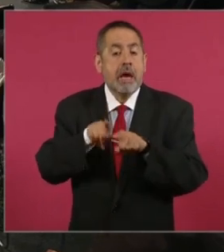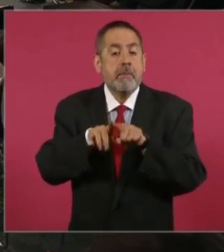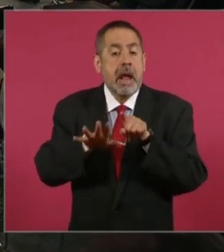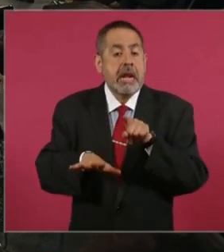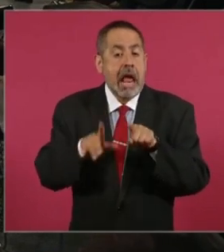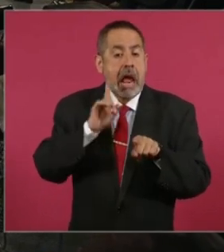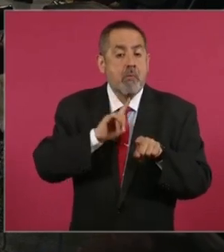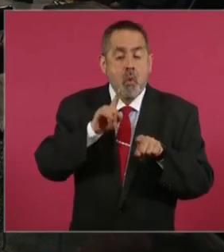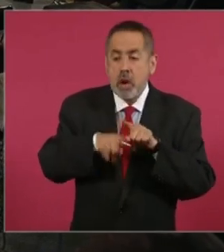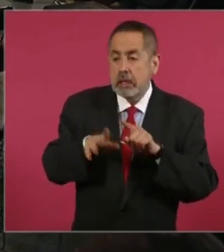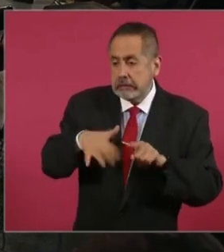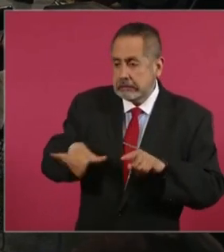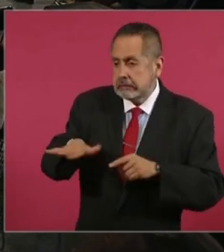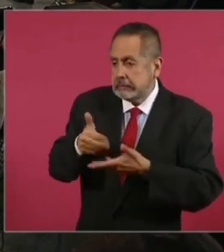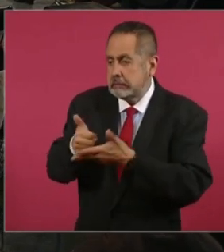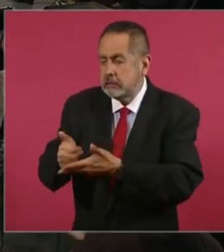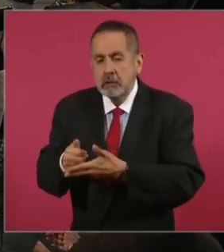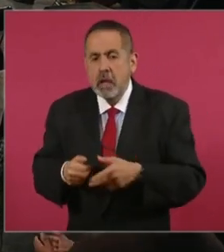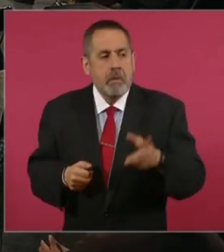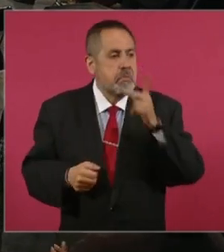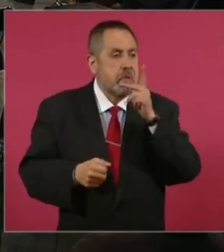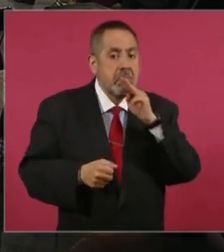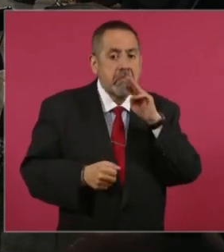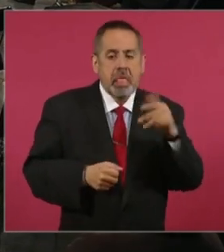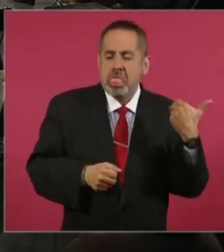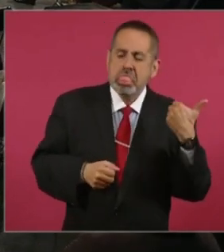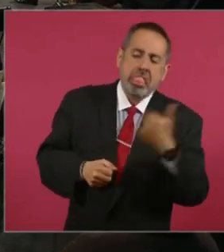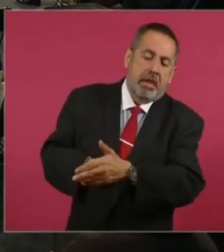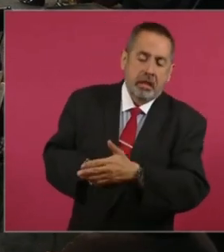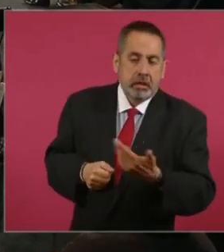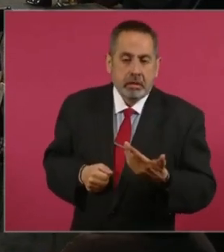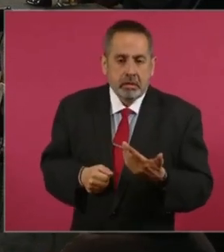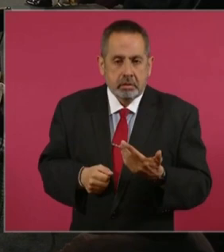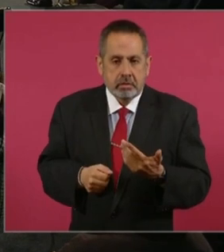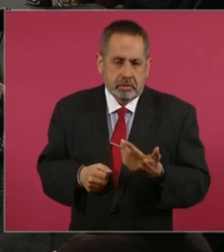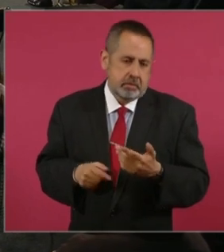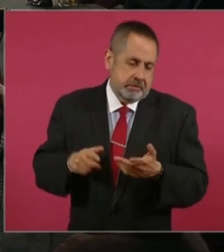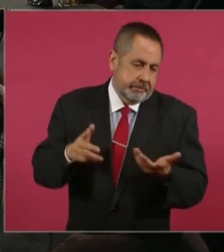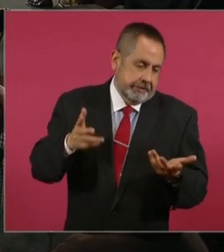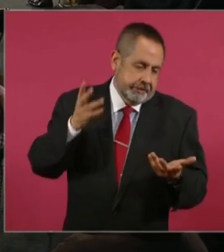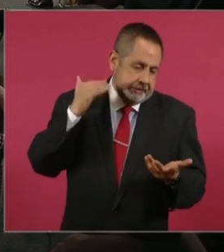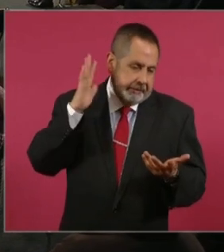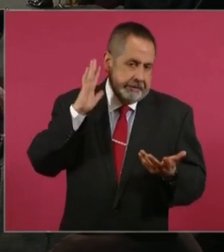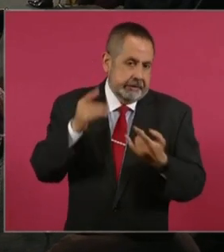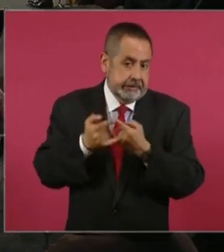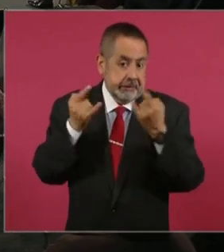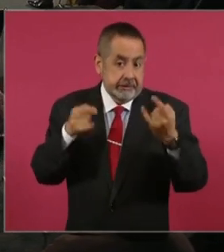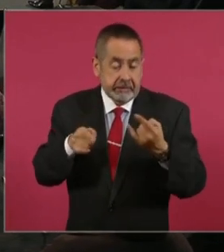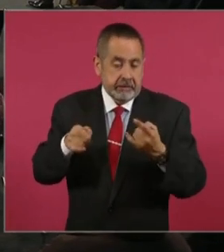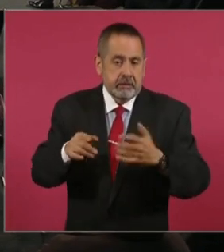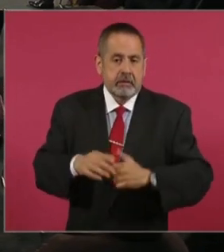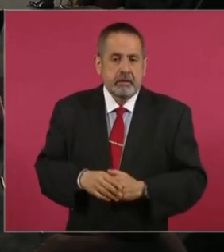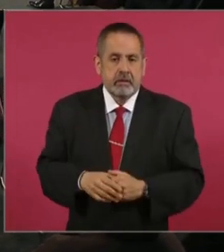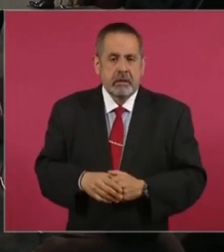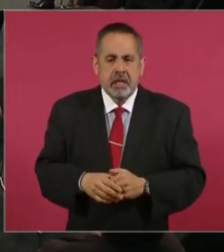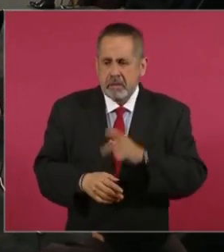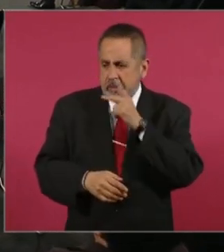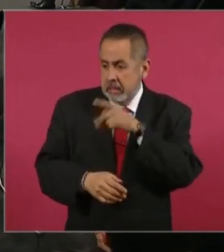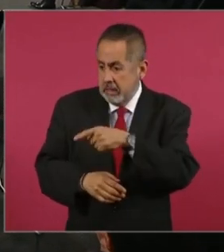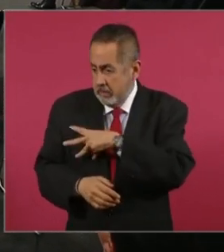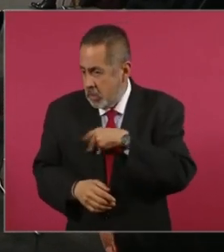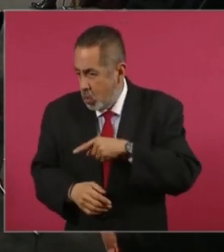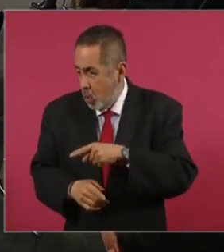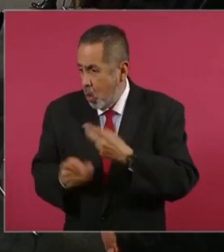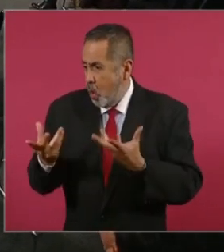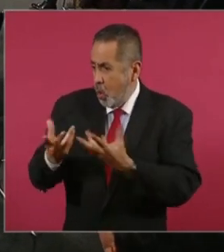porque los papás de esas cosas que existían antes, no querían saber nada de